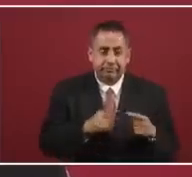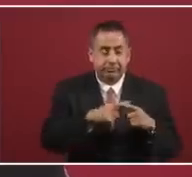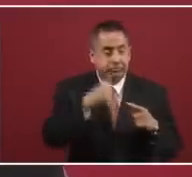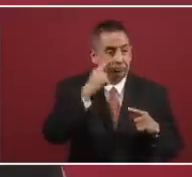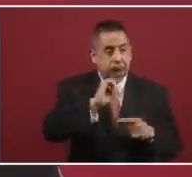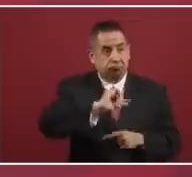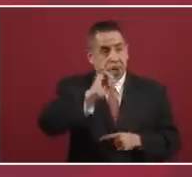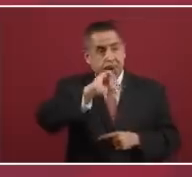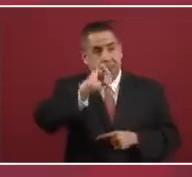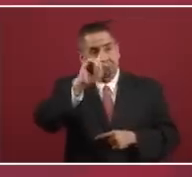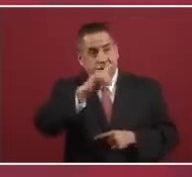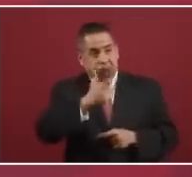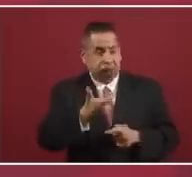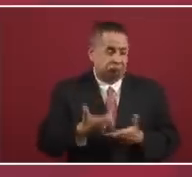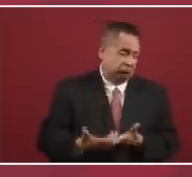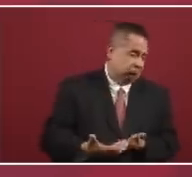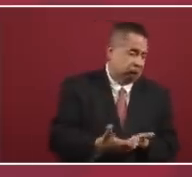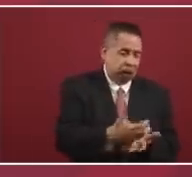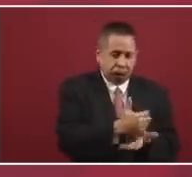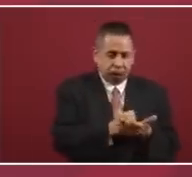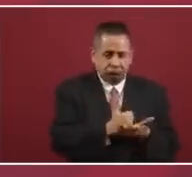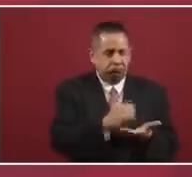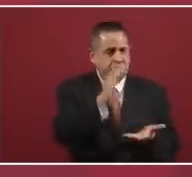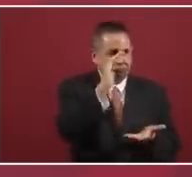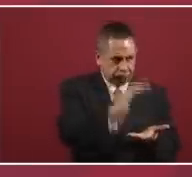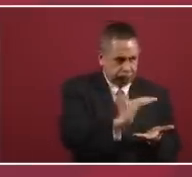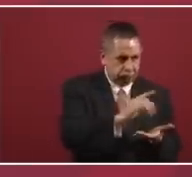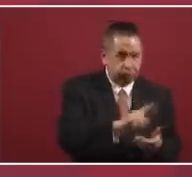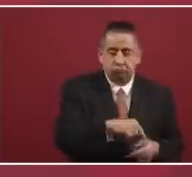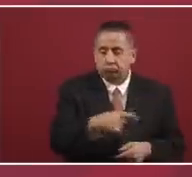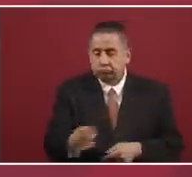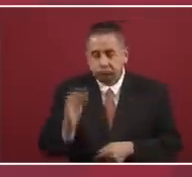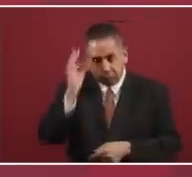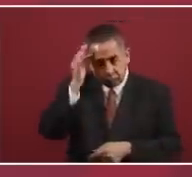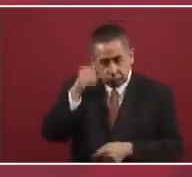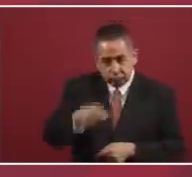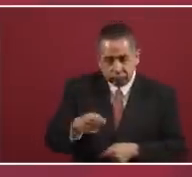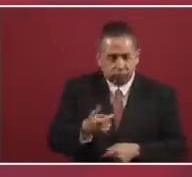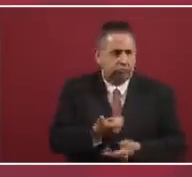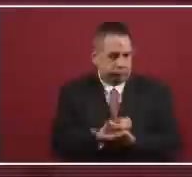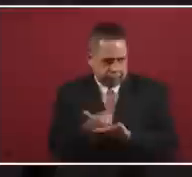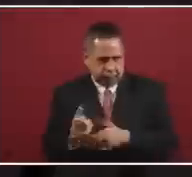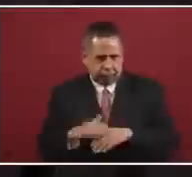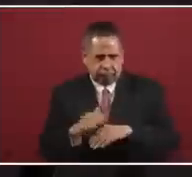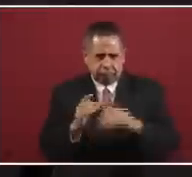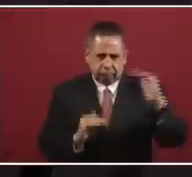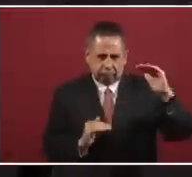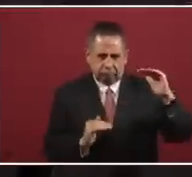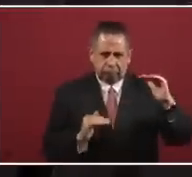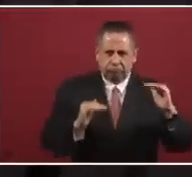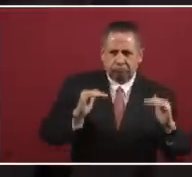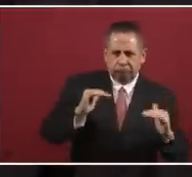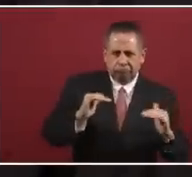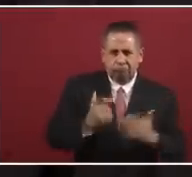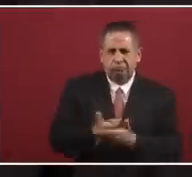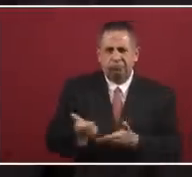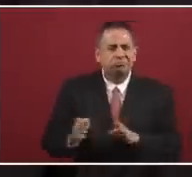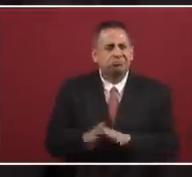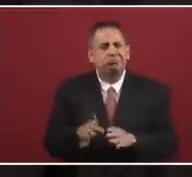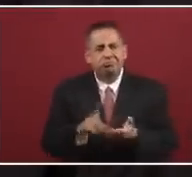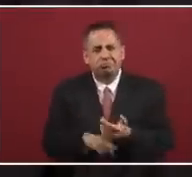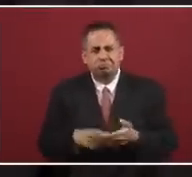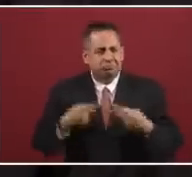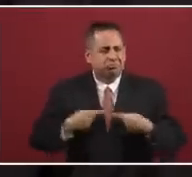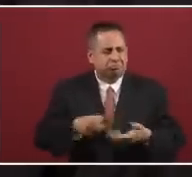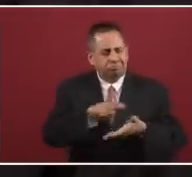de arriba y le suban los sueldos a los de abajo. ¿Cómo le van a estar pagando a un